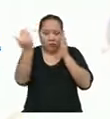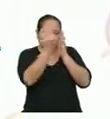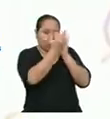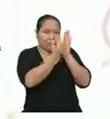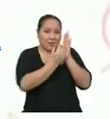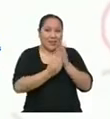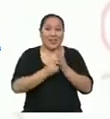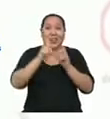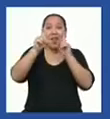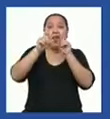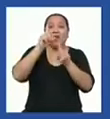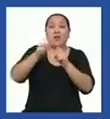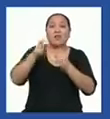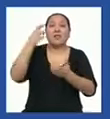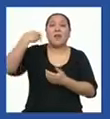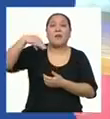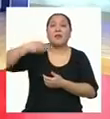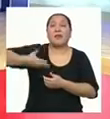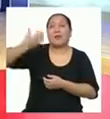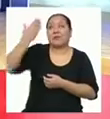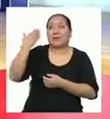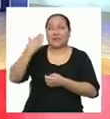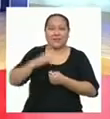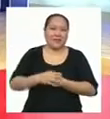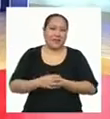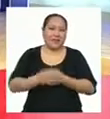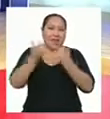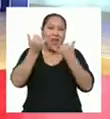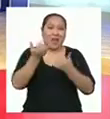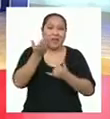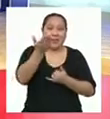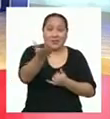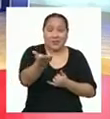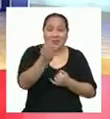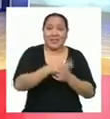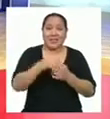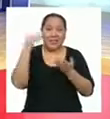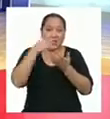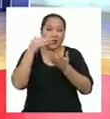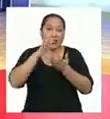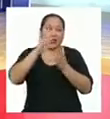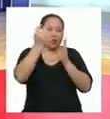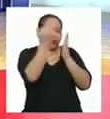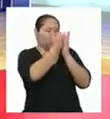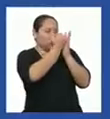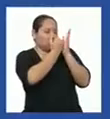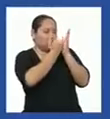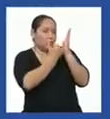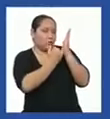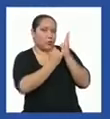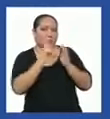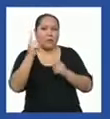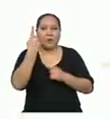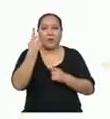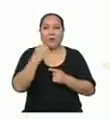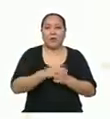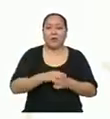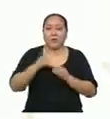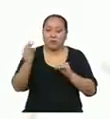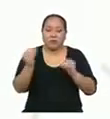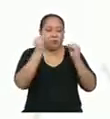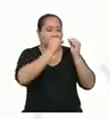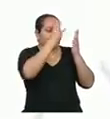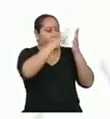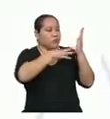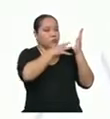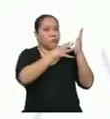martes pasado. Ahora les toca a ustedes estudiar sus gráficos. Primero, saquen sus gráficos